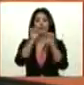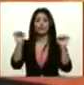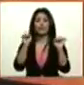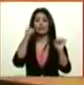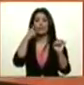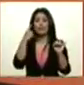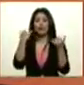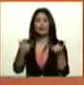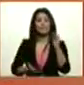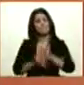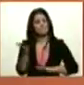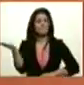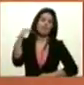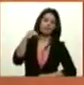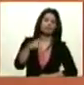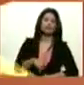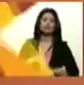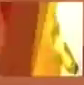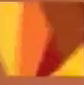Vamos. Se les quiere, vamos.